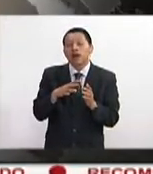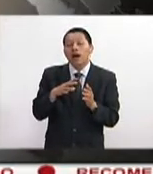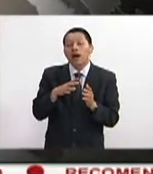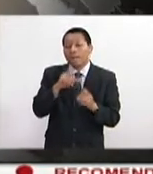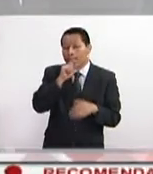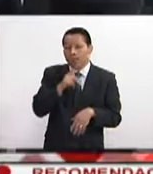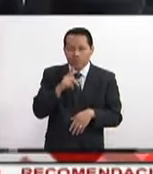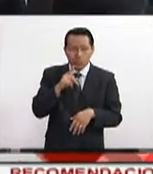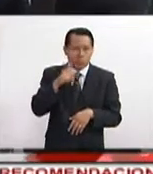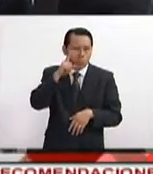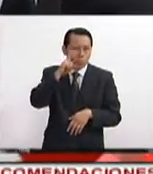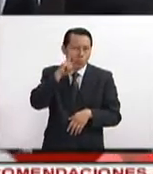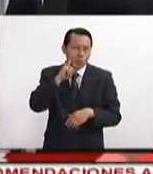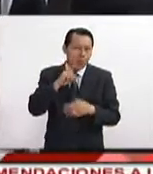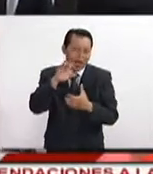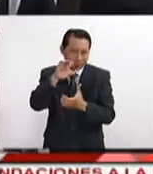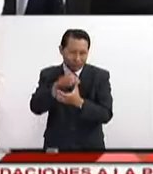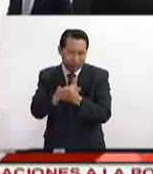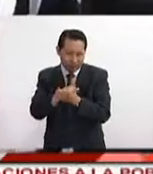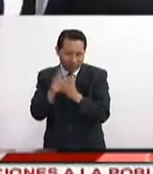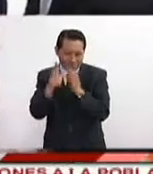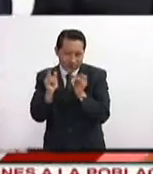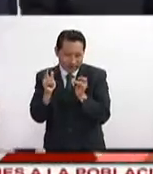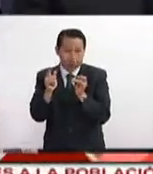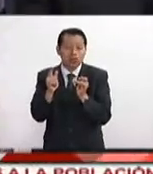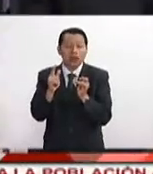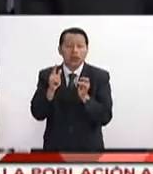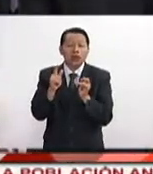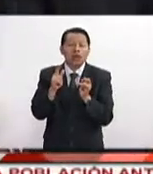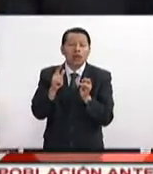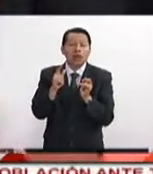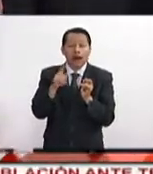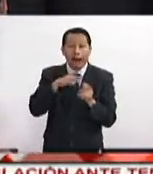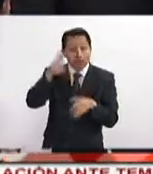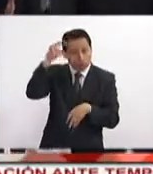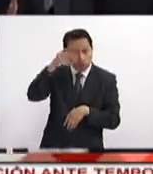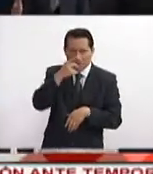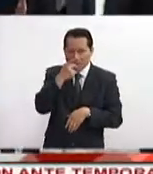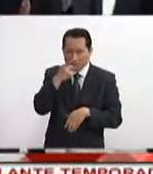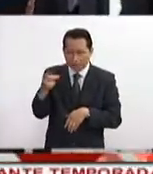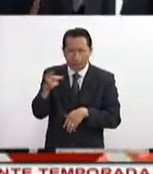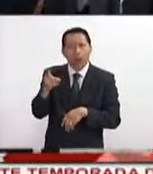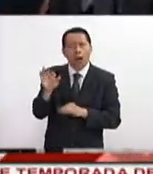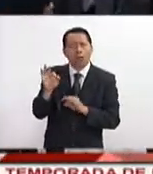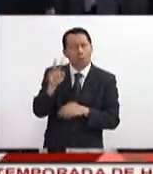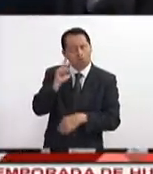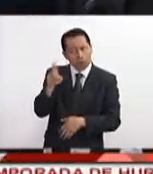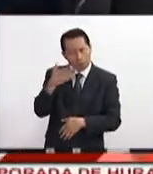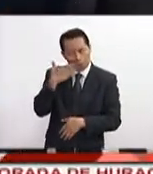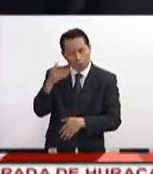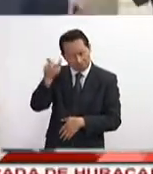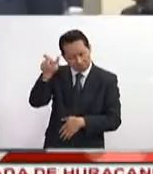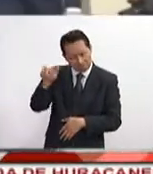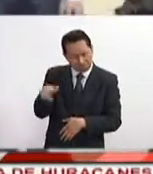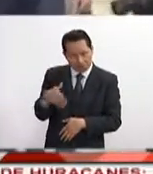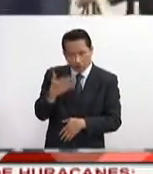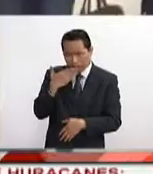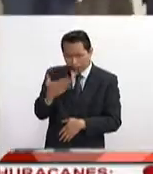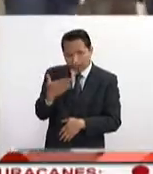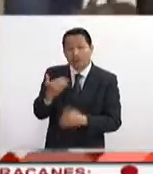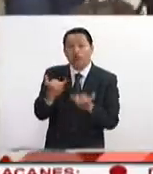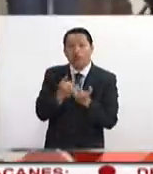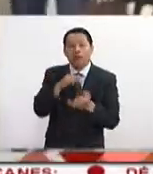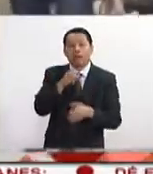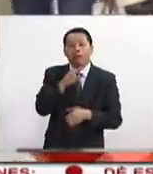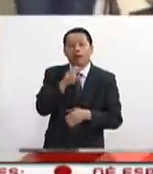dama francesa Brigitte Macron, a quien Trump le dijo que estaba en muy buena forma. Trump repitió su afirmación al presidente